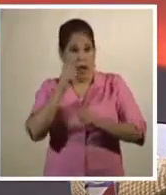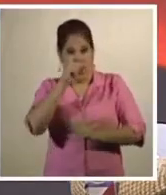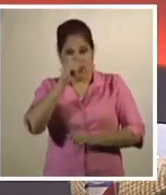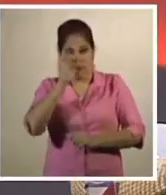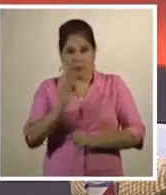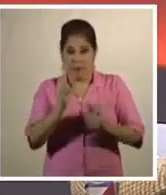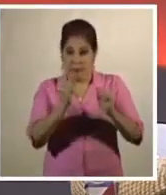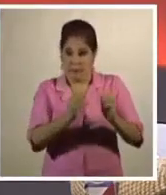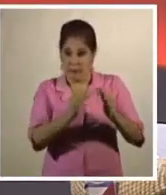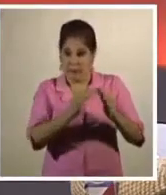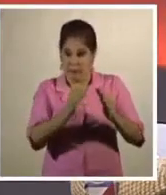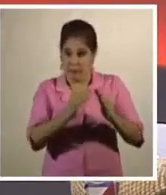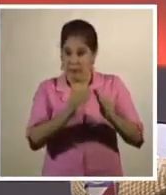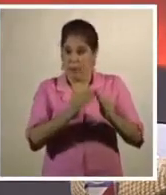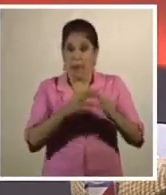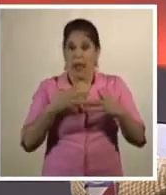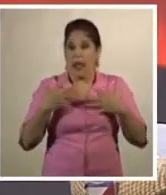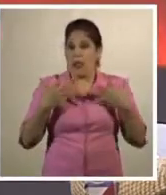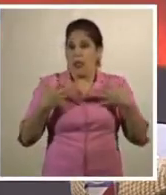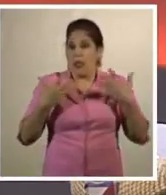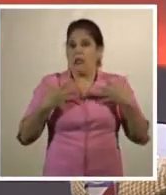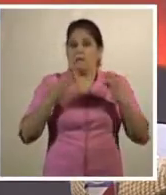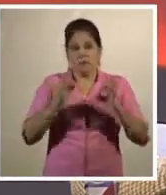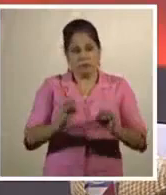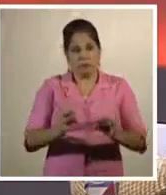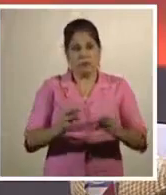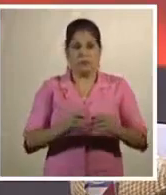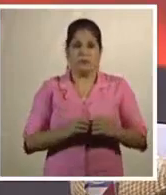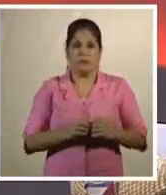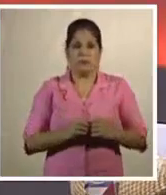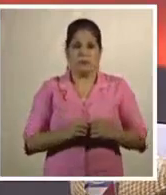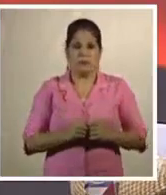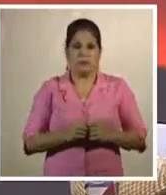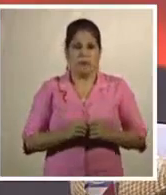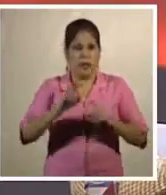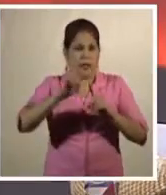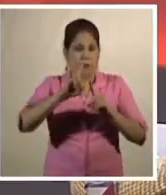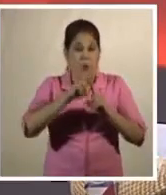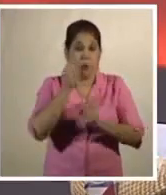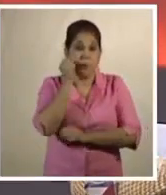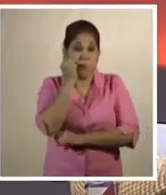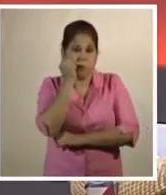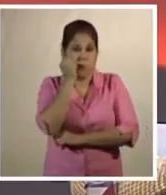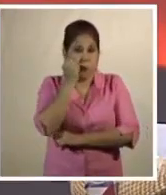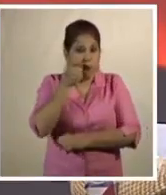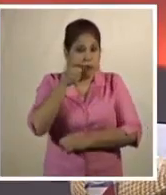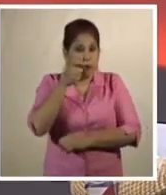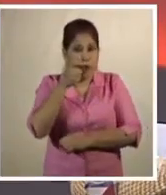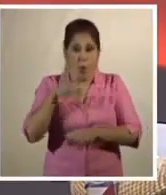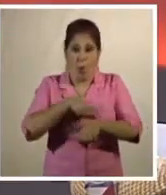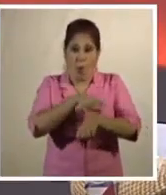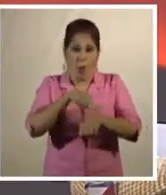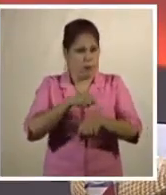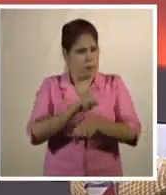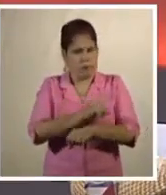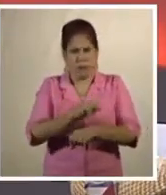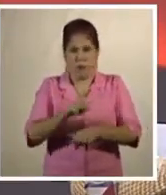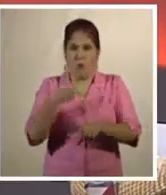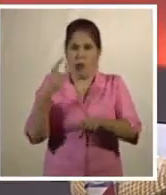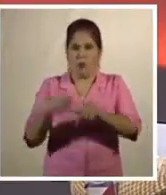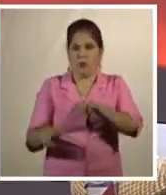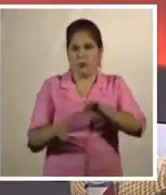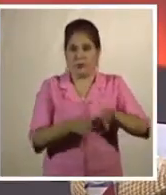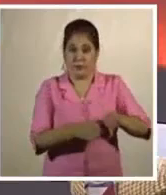que además del contexto de estar en casa los niños estén más alteradas es realmente el sobreconsumo y ese es de los problemas las